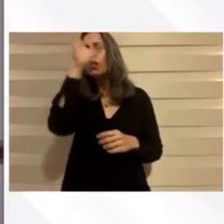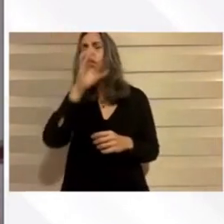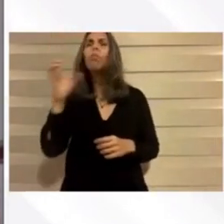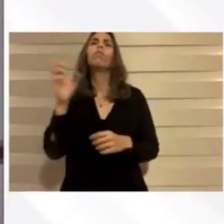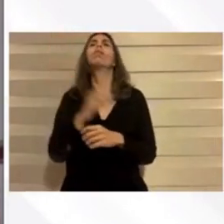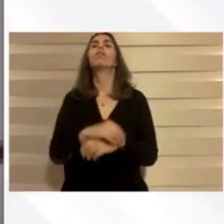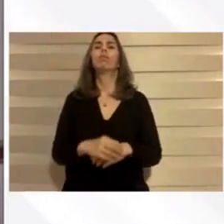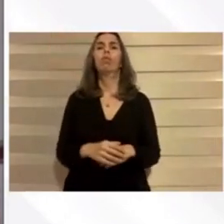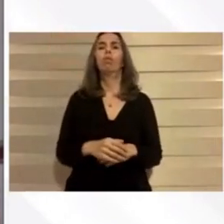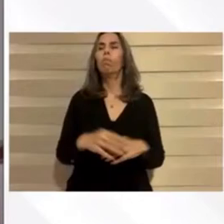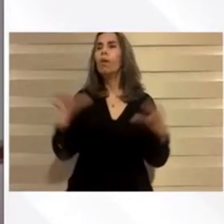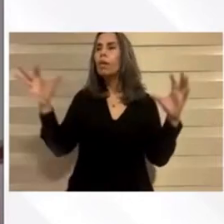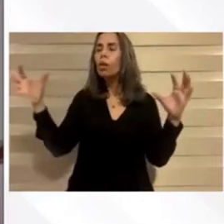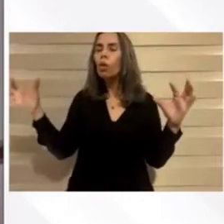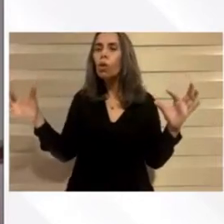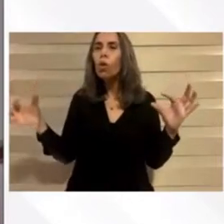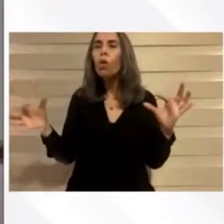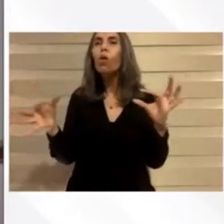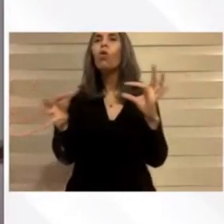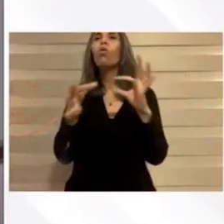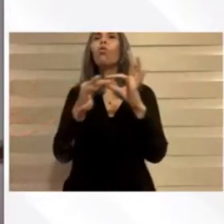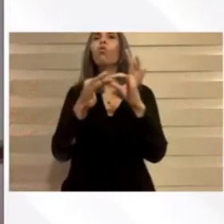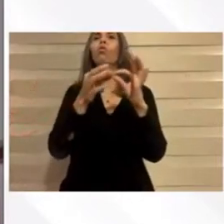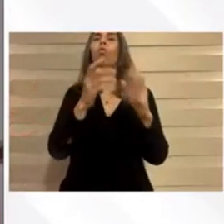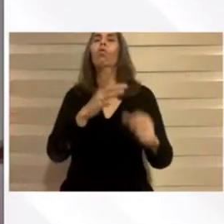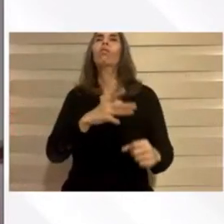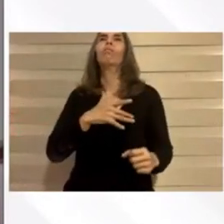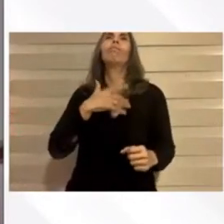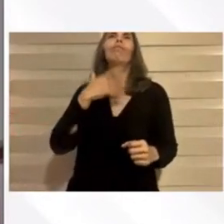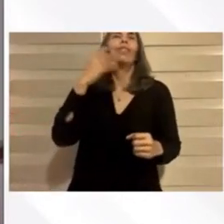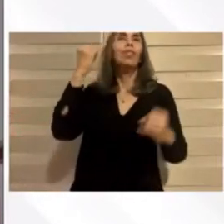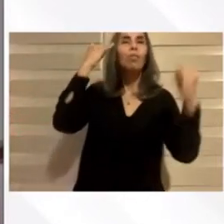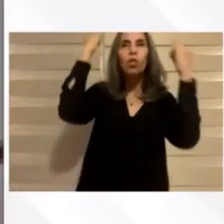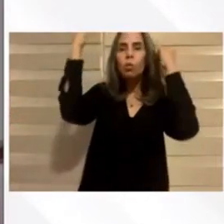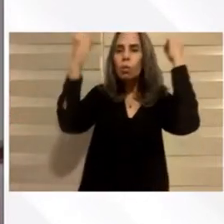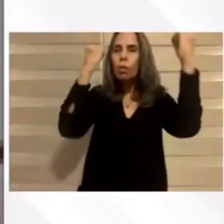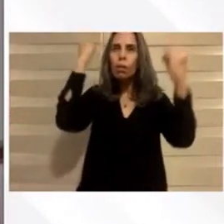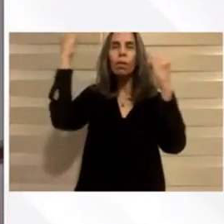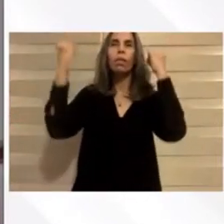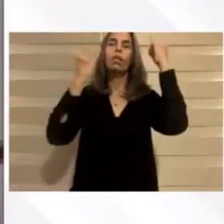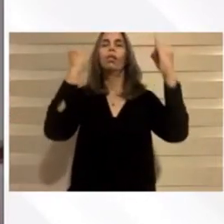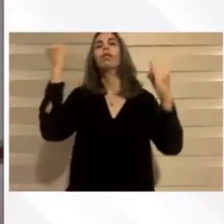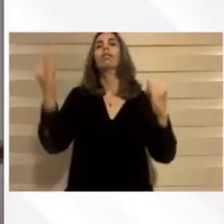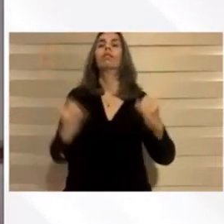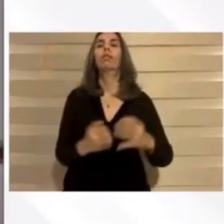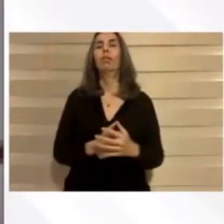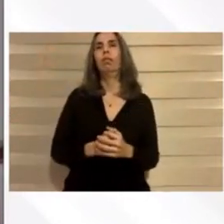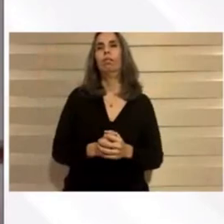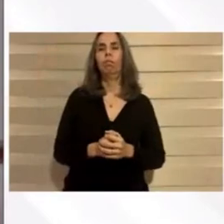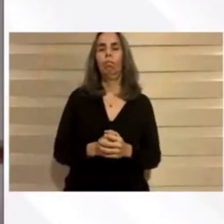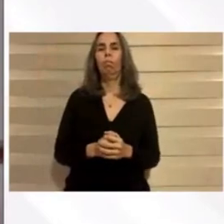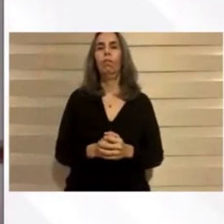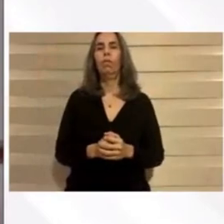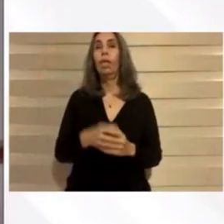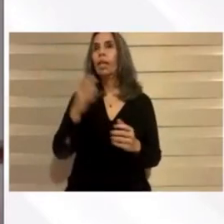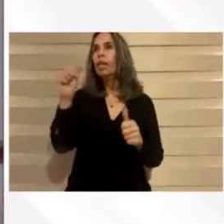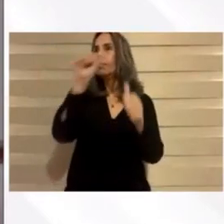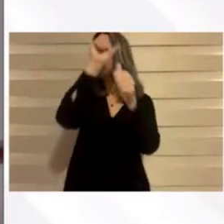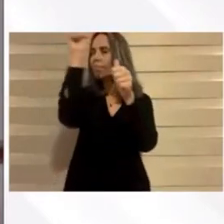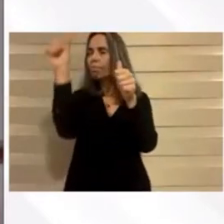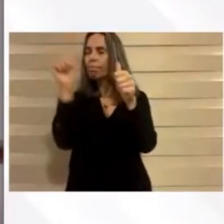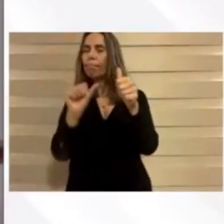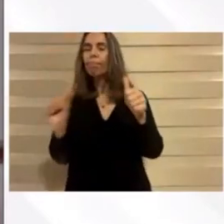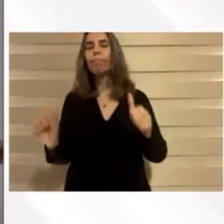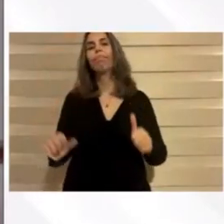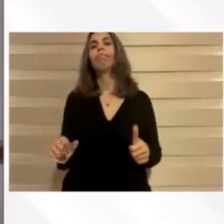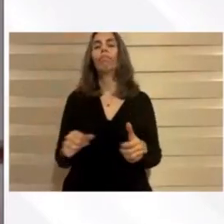ingrediente importantísimo que es la inspiración, la creatividad, que resulta de la apreciación artística. Y por